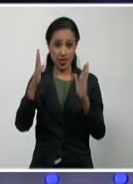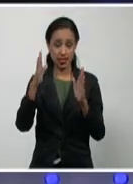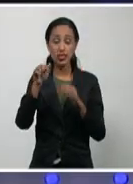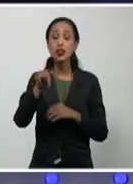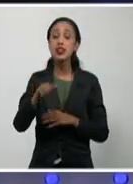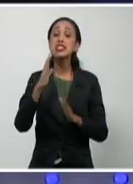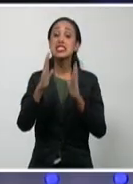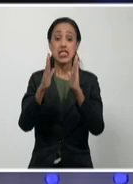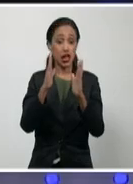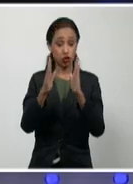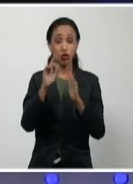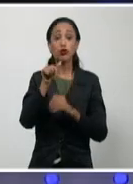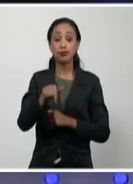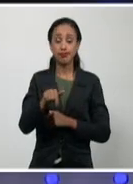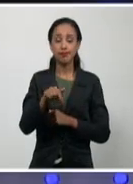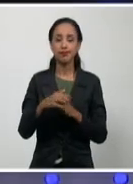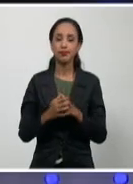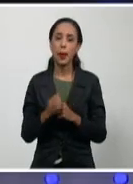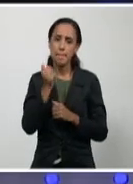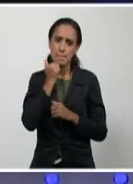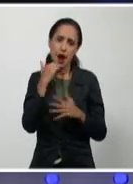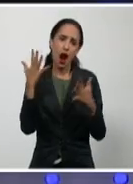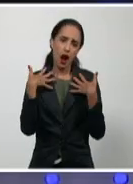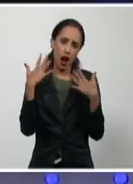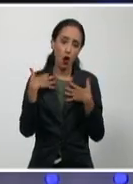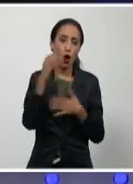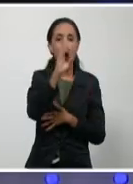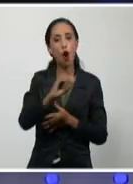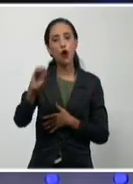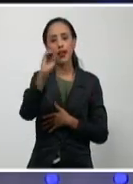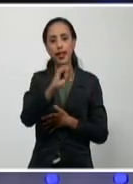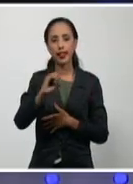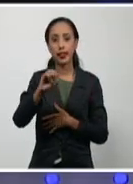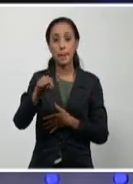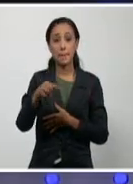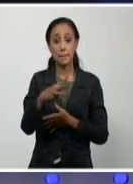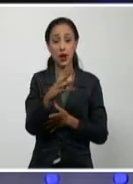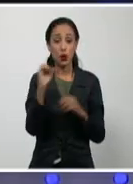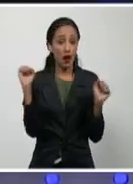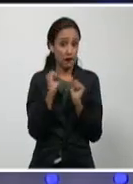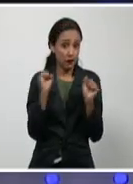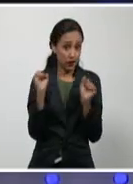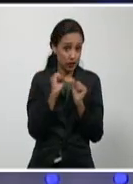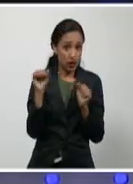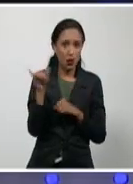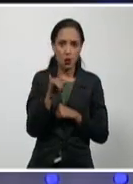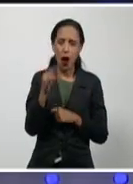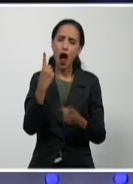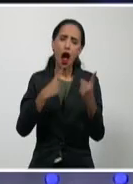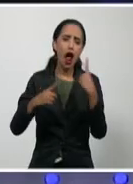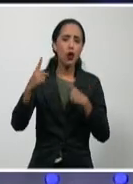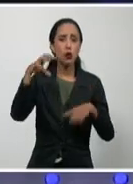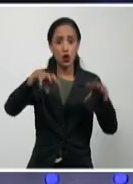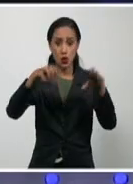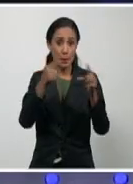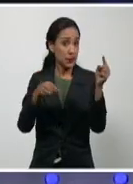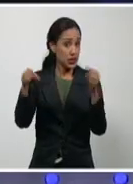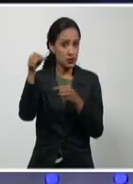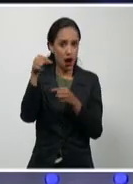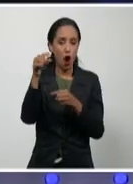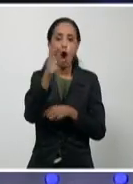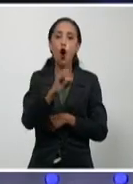en la región oriental y las madrugadas frías hacia zonas del interior, con aisladas lluvias principalmente en el oriente del país